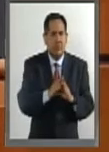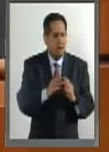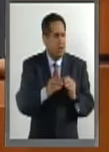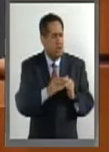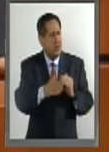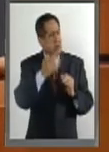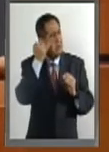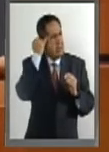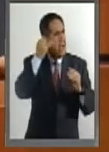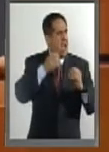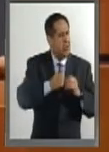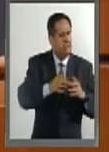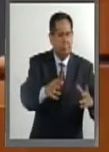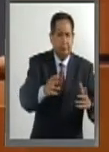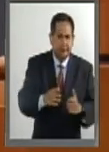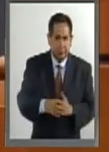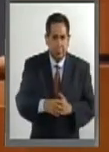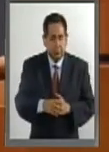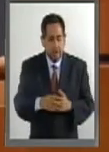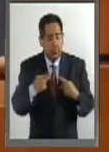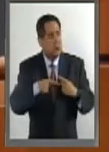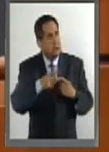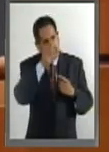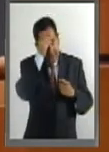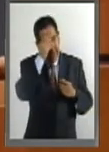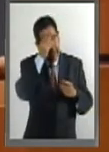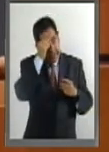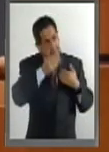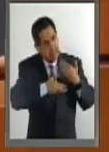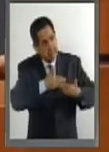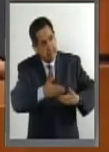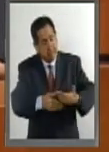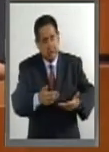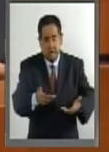y las visiones que se quedan ahí. Así es